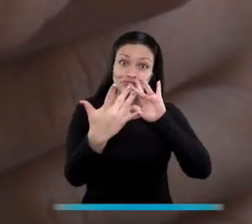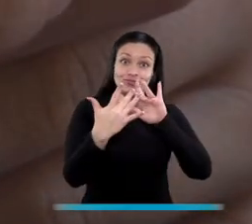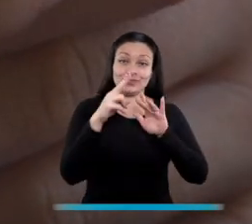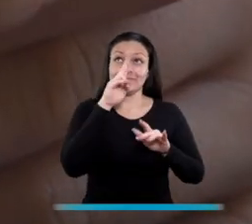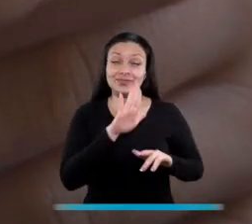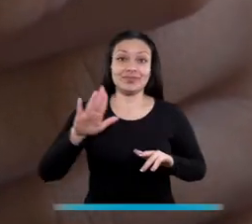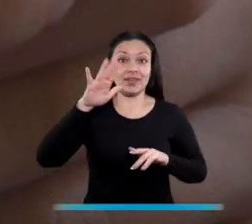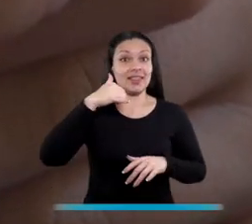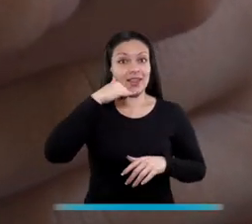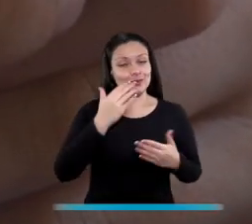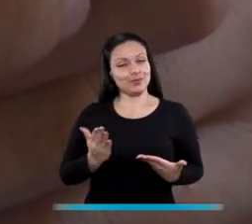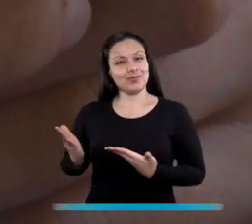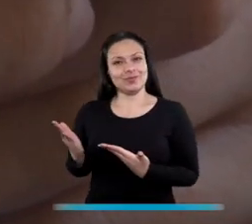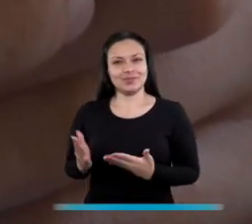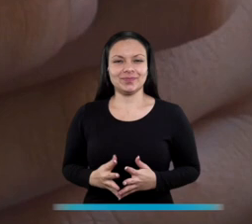nacional